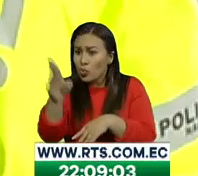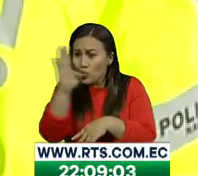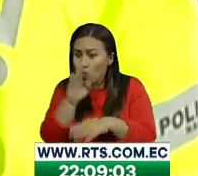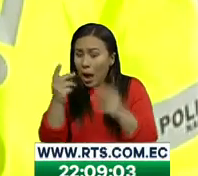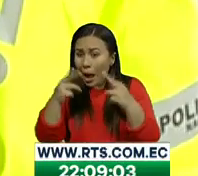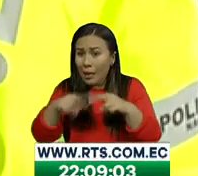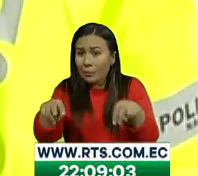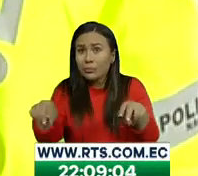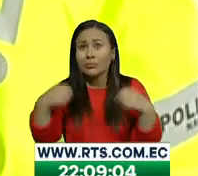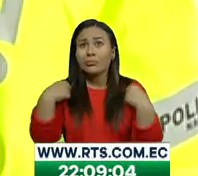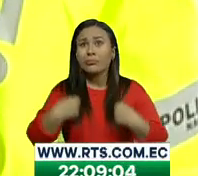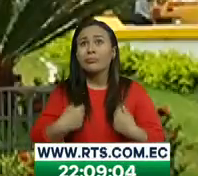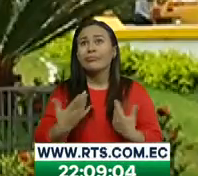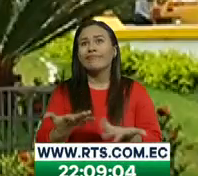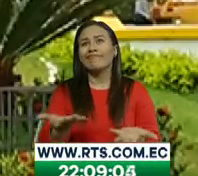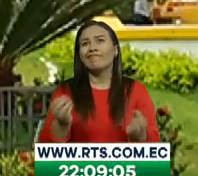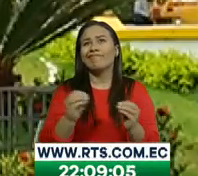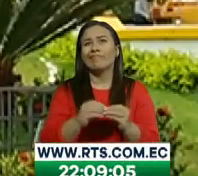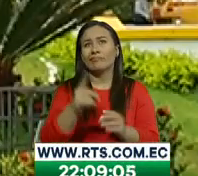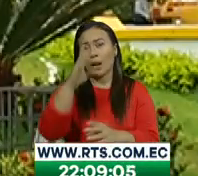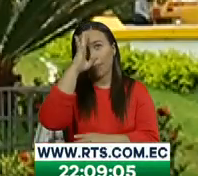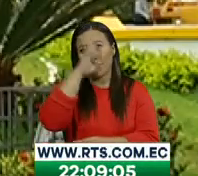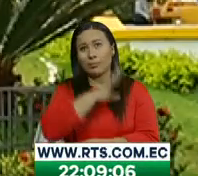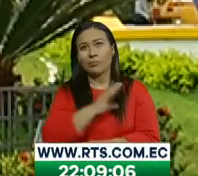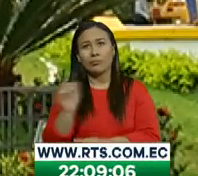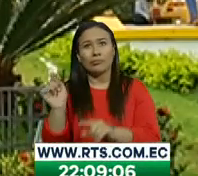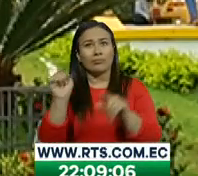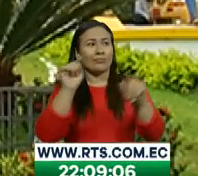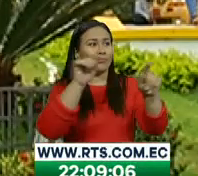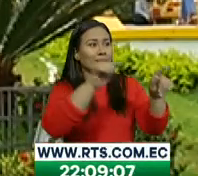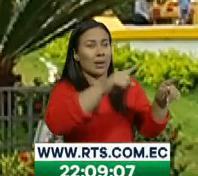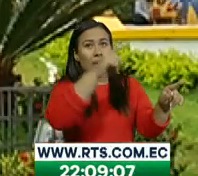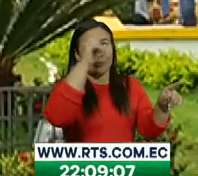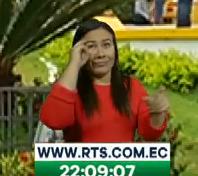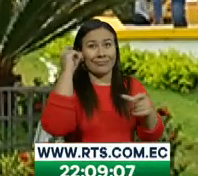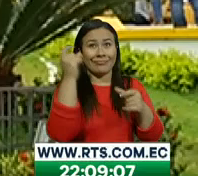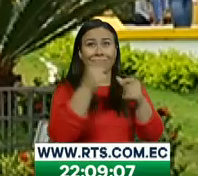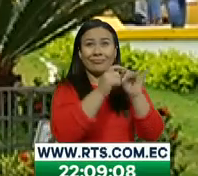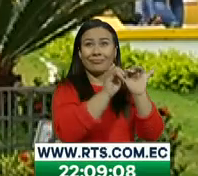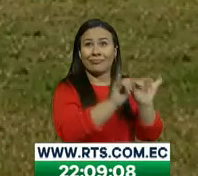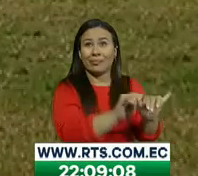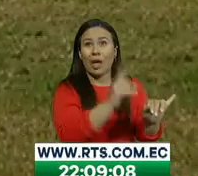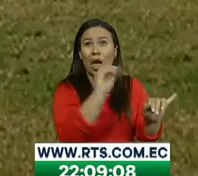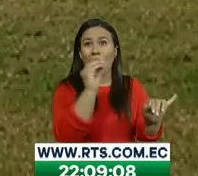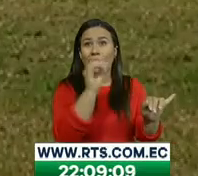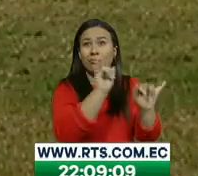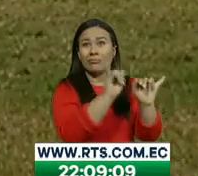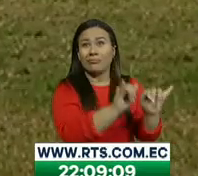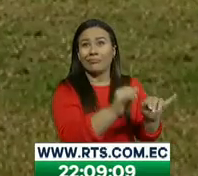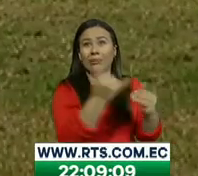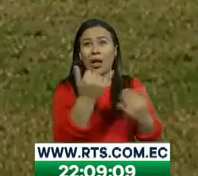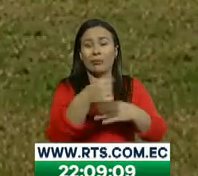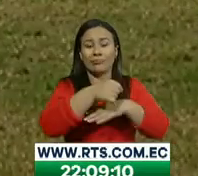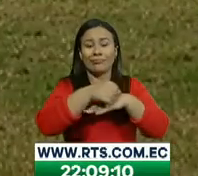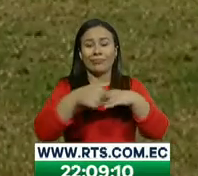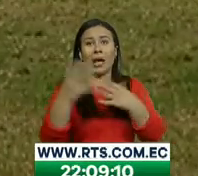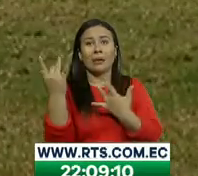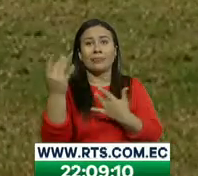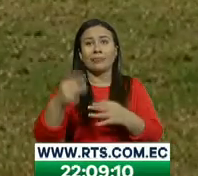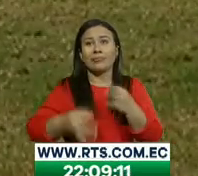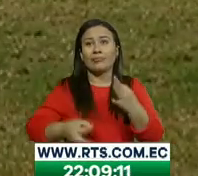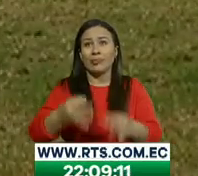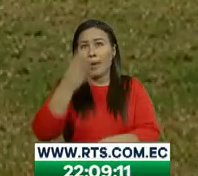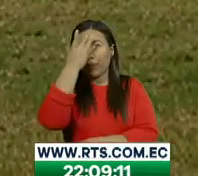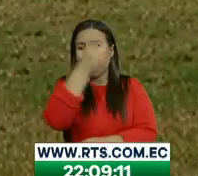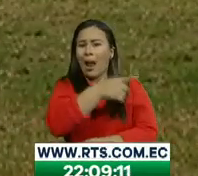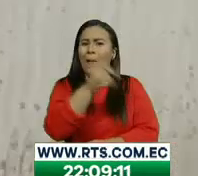este viernes, personal de la fiscalía se trasladó hasta la casa de salud donde permanece el joven. Fue sometido a una audiencia por la